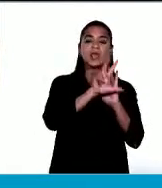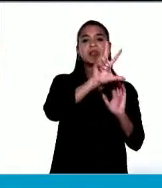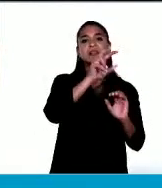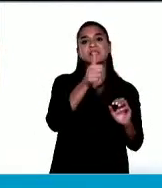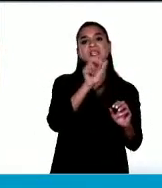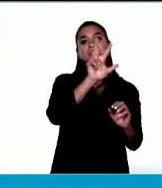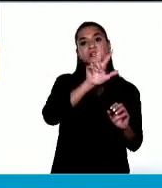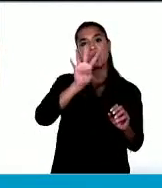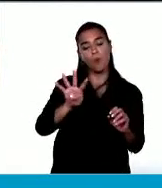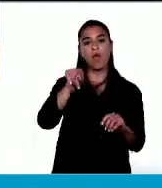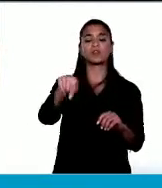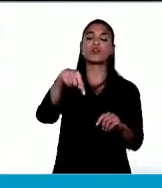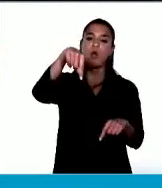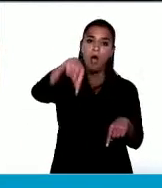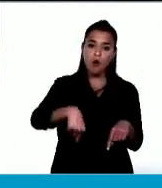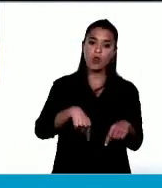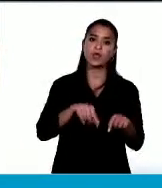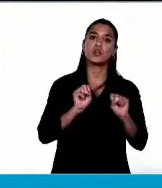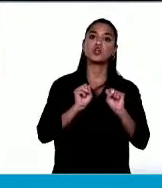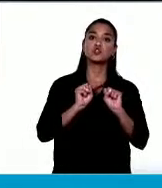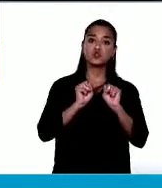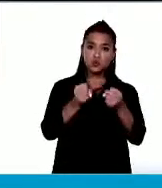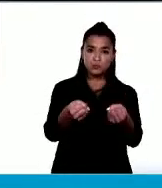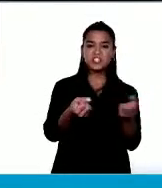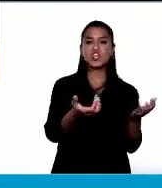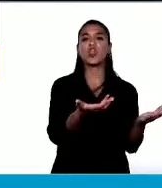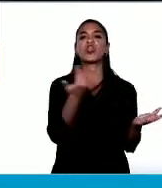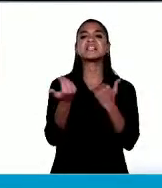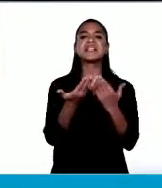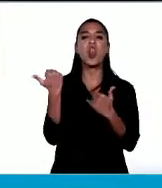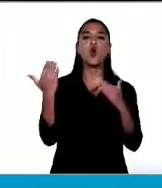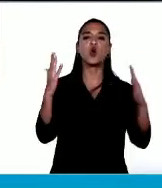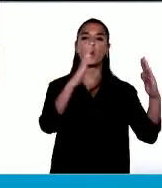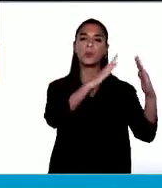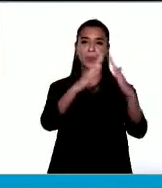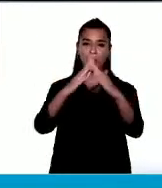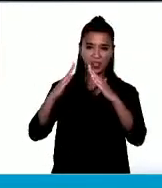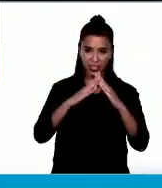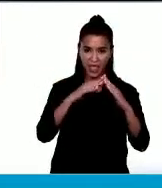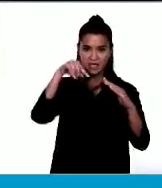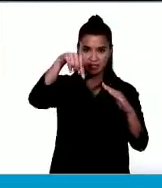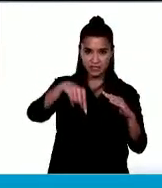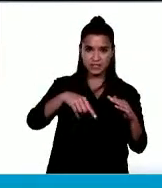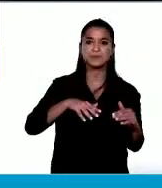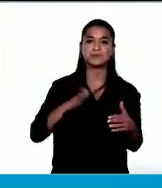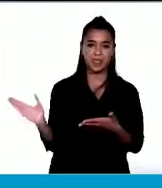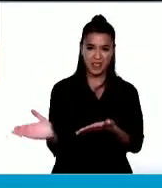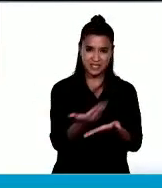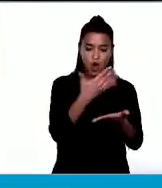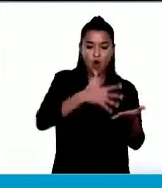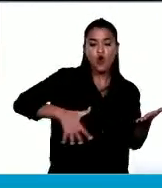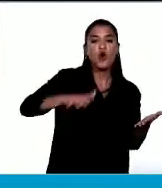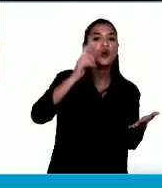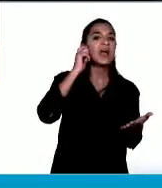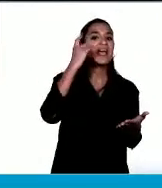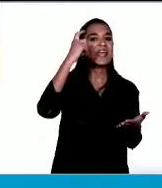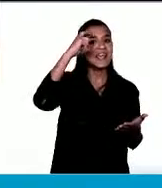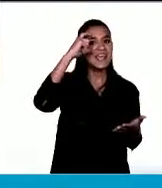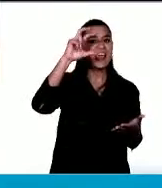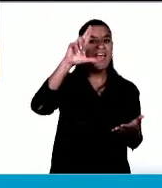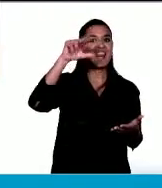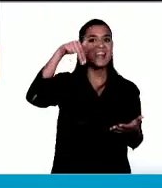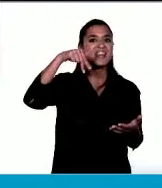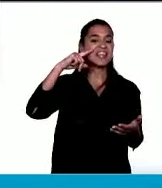2634-2021 sobre la suspensión del desalojo de las viviendas populares establecidas en un predio de Guernica del partido del